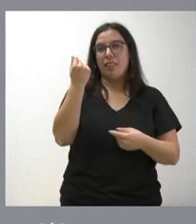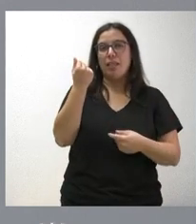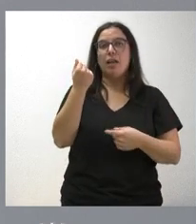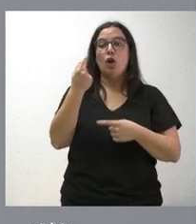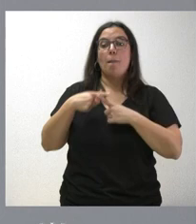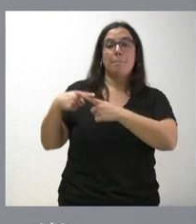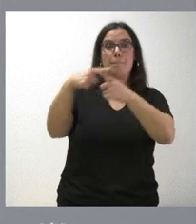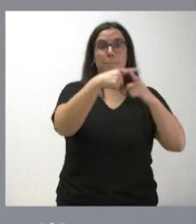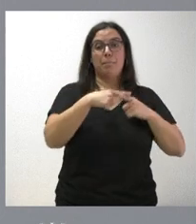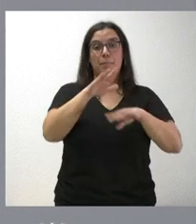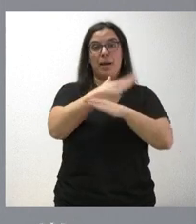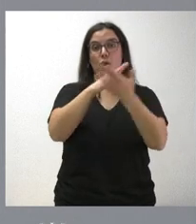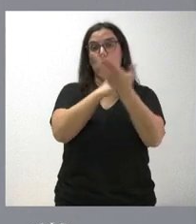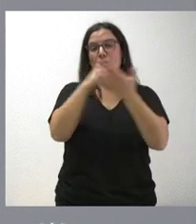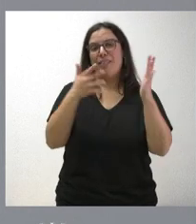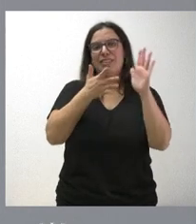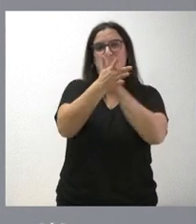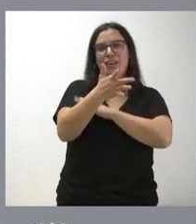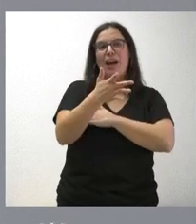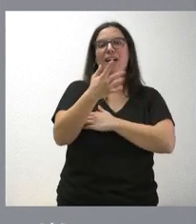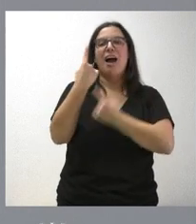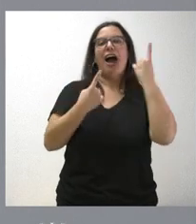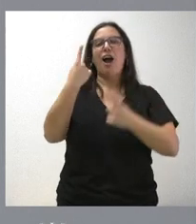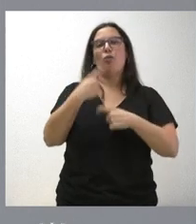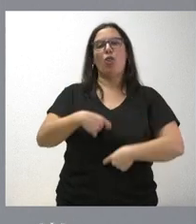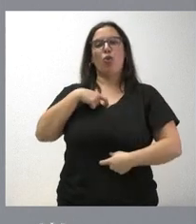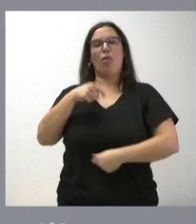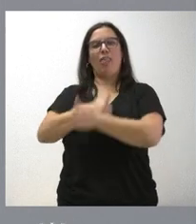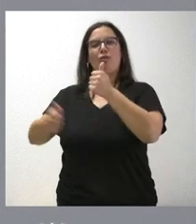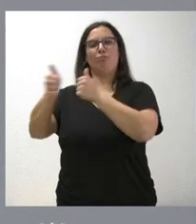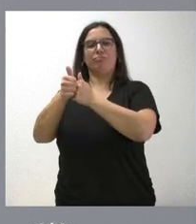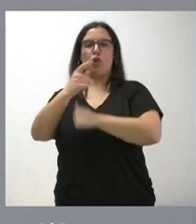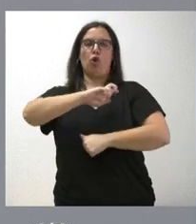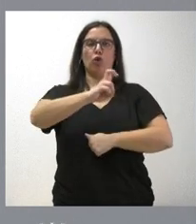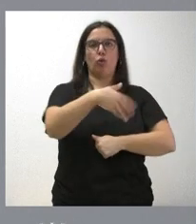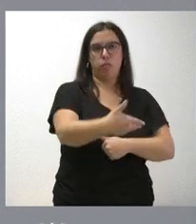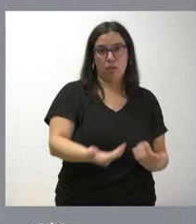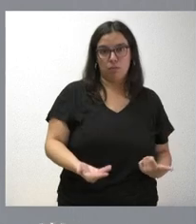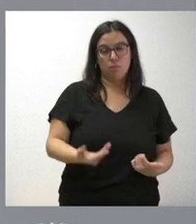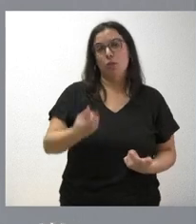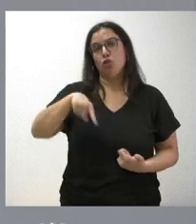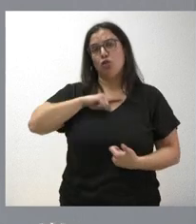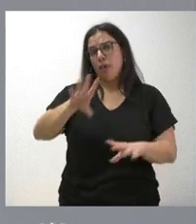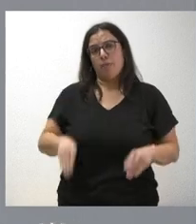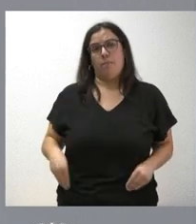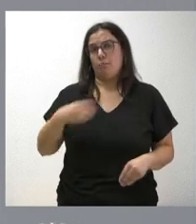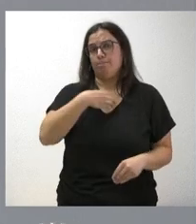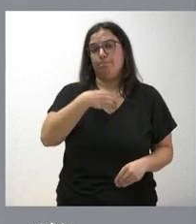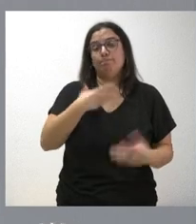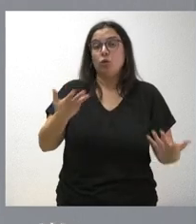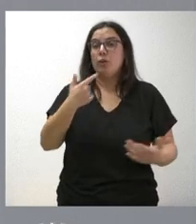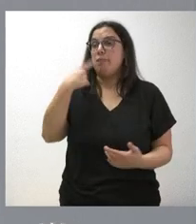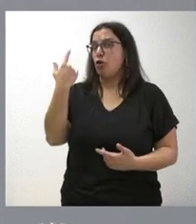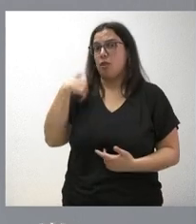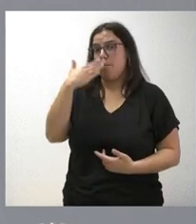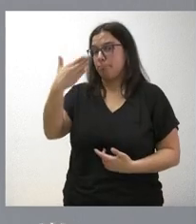entre comunidades autónomas supone crear ciudadanos de primera y de segunda nosotros eso nos parece inaceptable y por tanto desde aquí ya se lo digo al gobierno